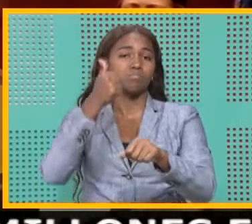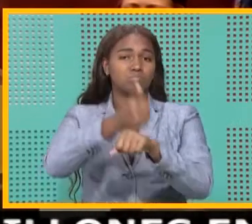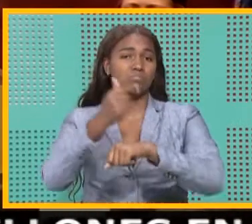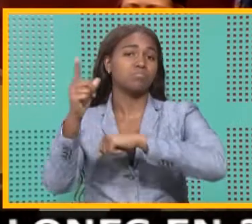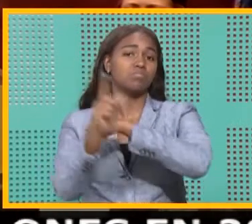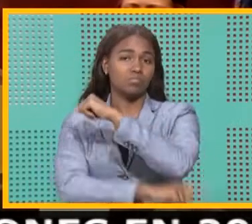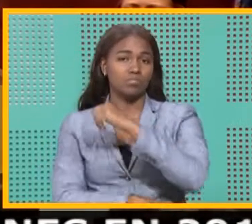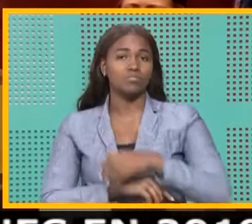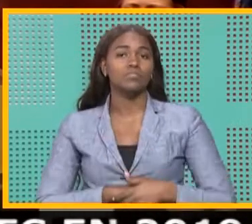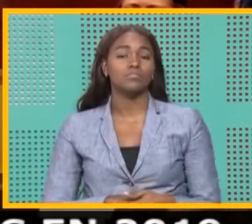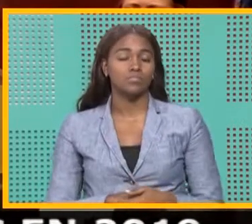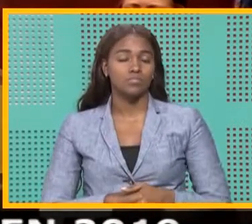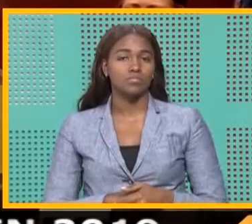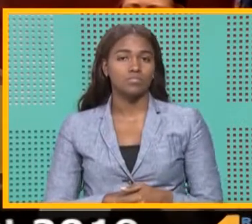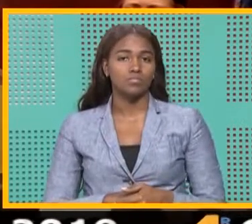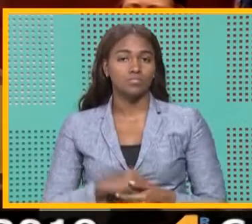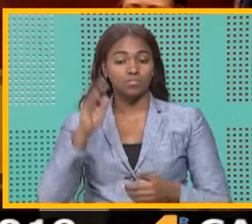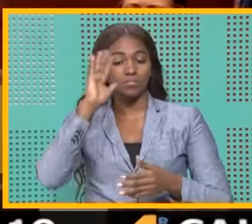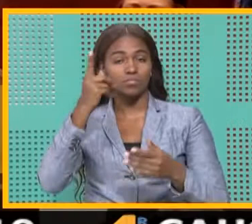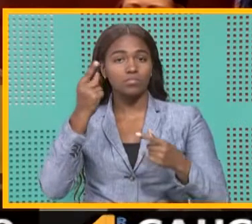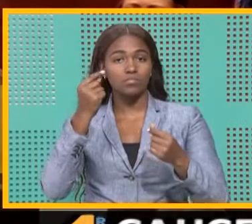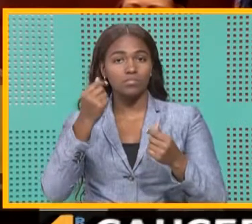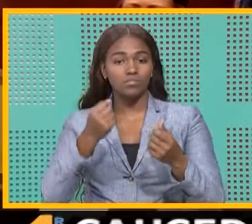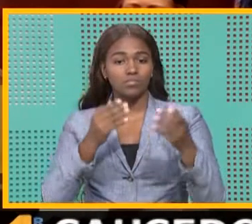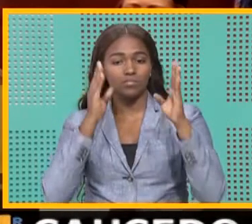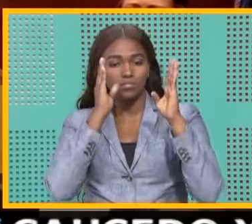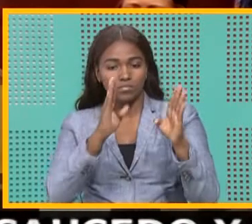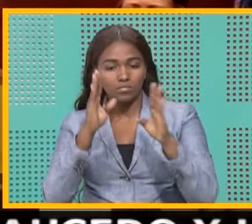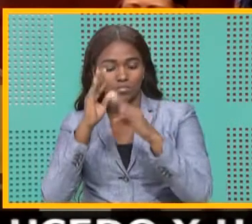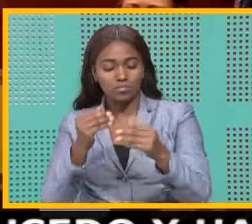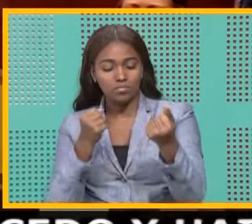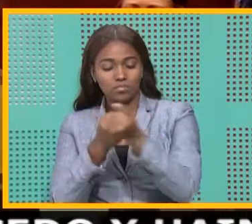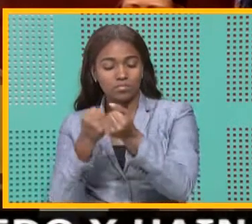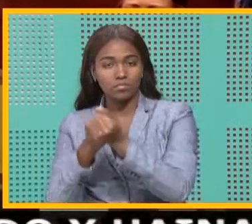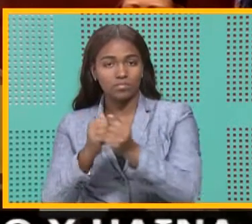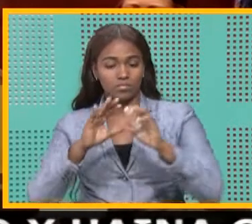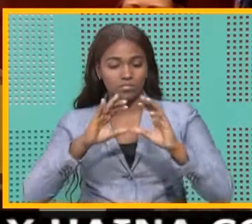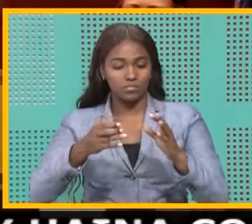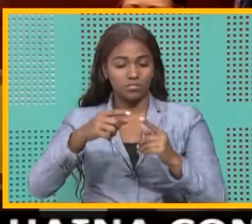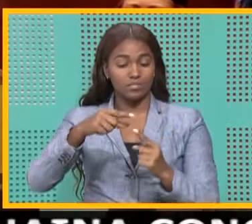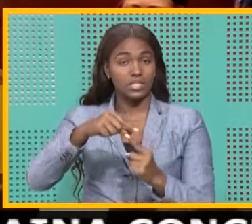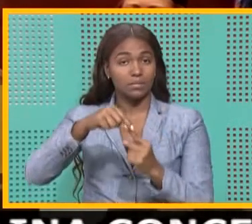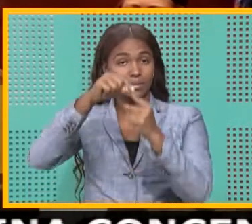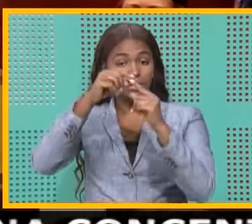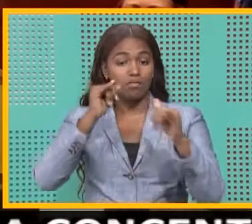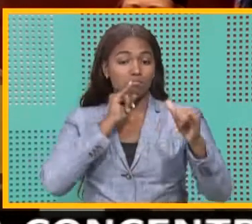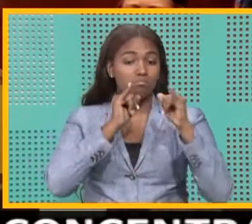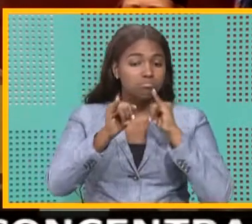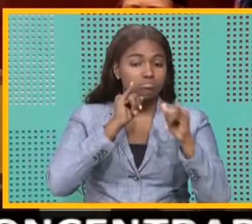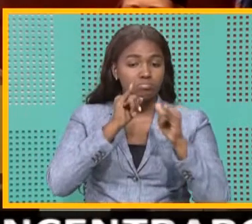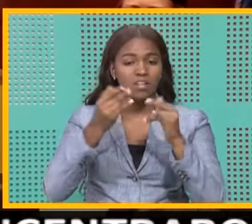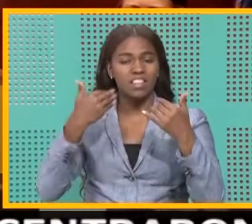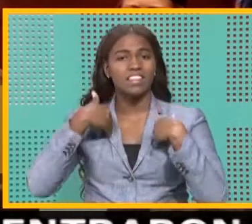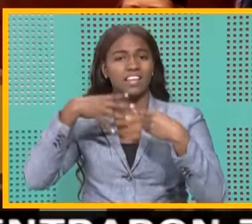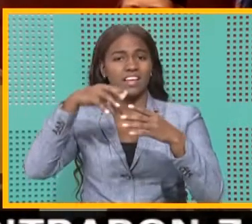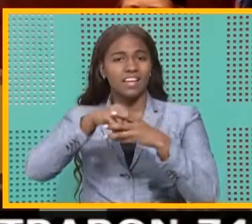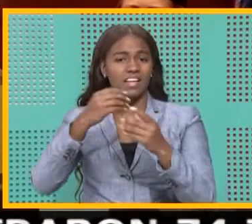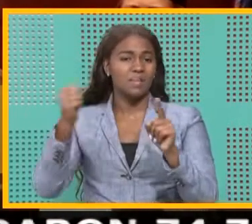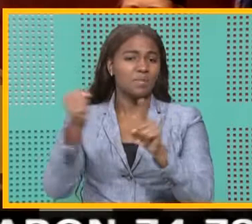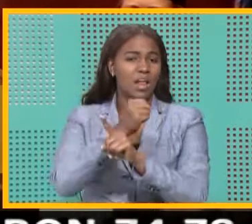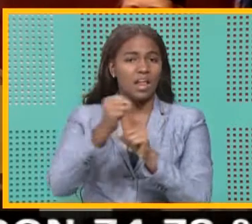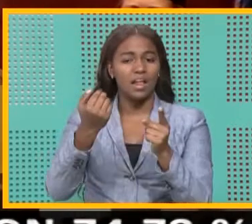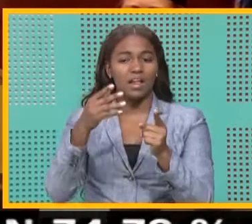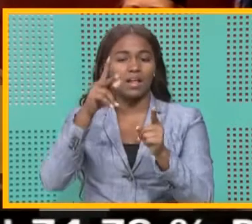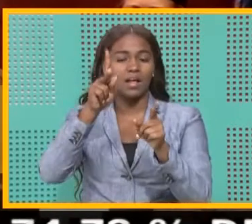Aseguraremos la existencia y acondicionamiento de centros especiales de entrevista para víctimas de violencia en materia de